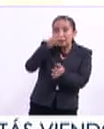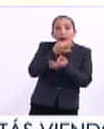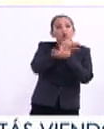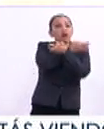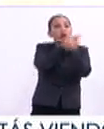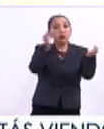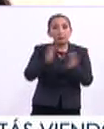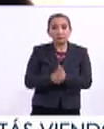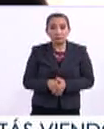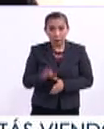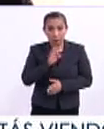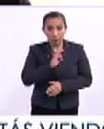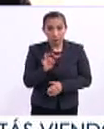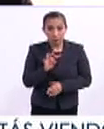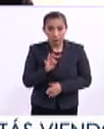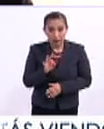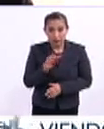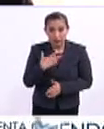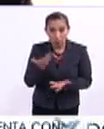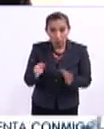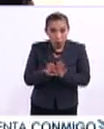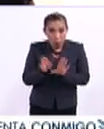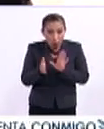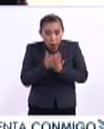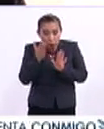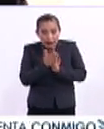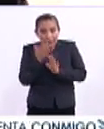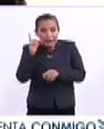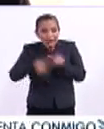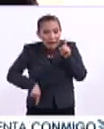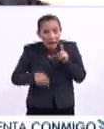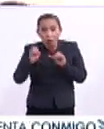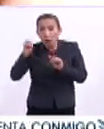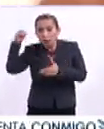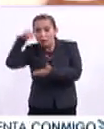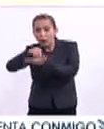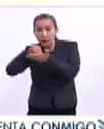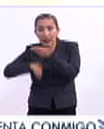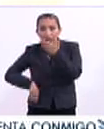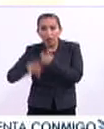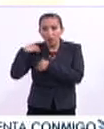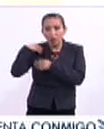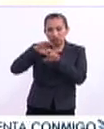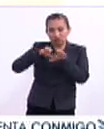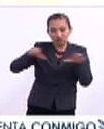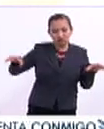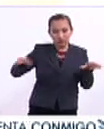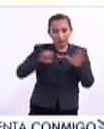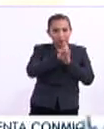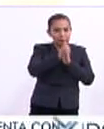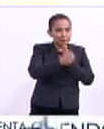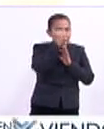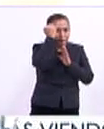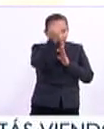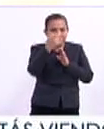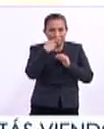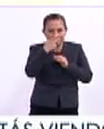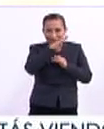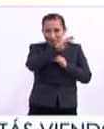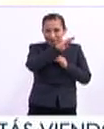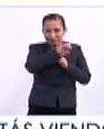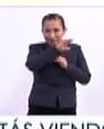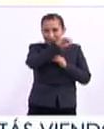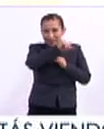digamos, empezar a construir y construir de otra manera esa falsa división. Pienso, por ejemplo, ahora que hablas de